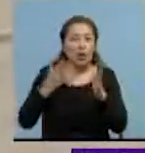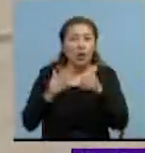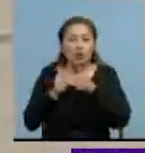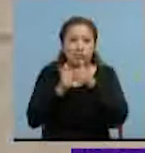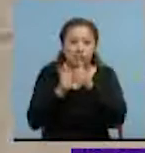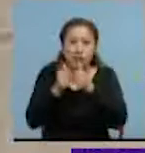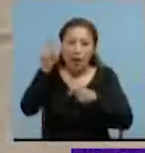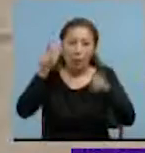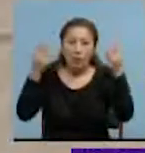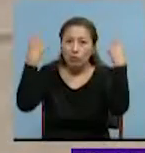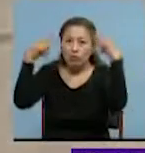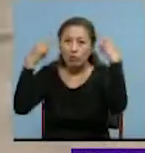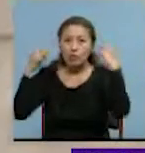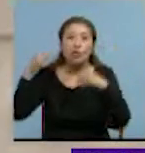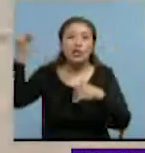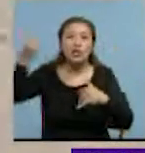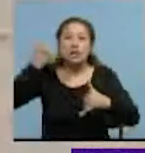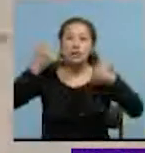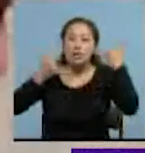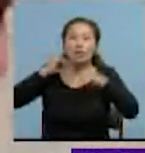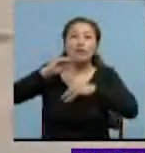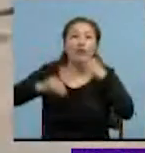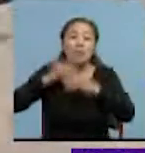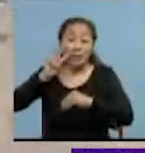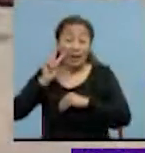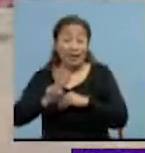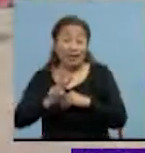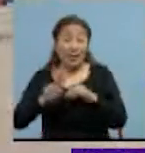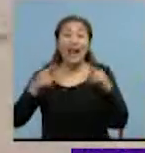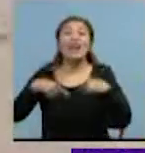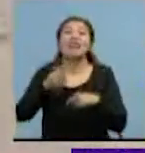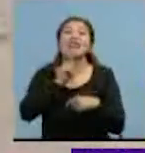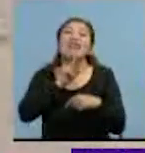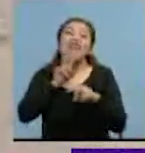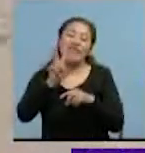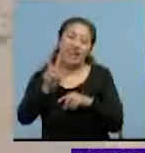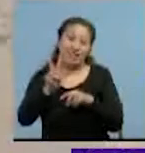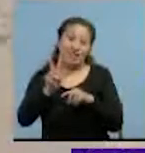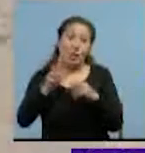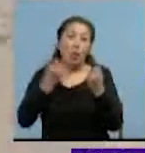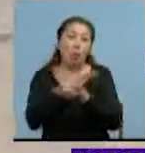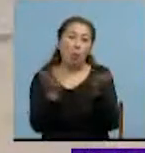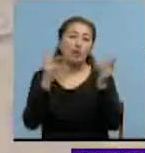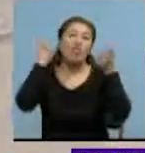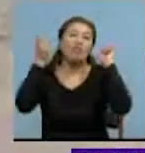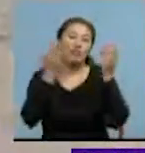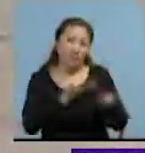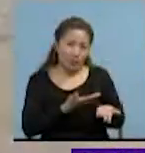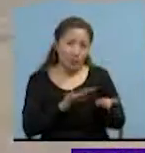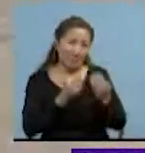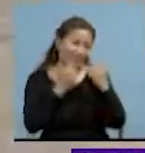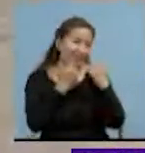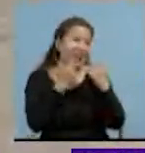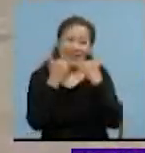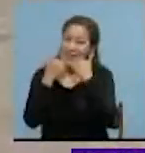los mismos turistas que llaman por teléfono a su familia para que lo vean por la TV pública, así que bienvenido y disfruten de este evento tan importante. Bueno, listo,